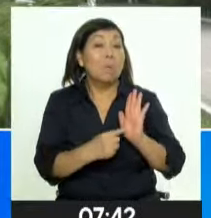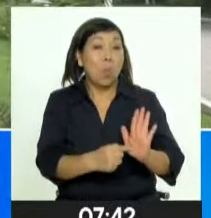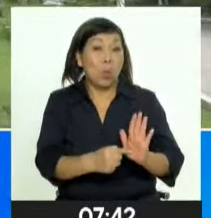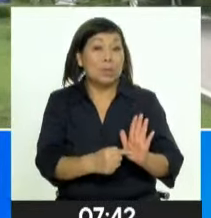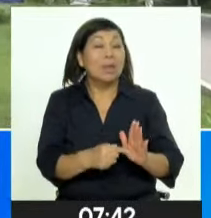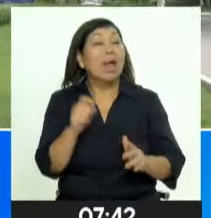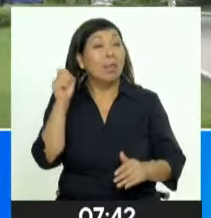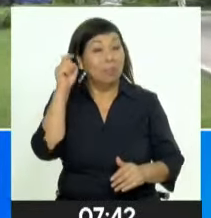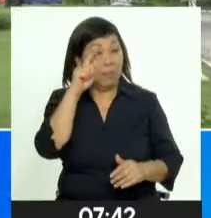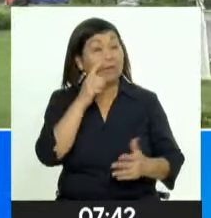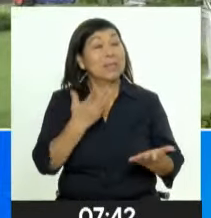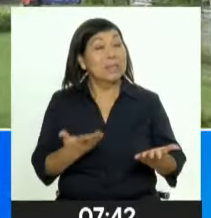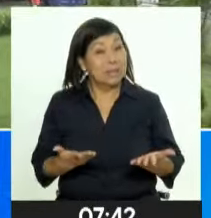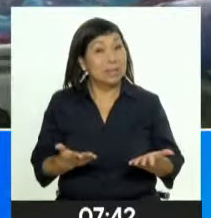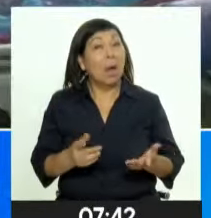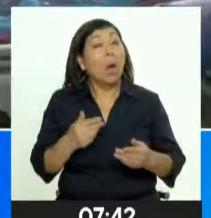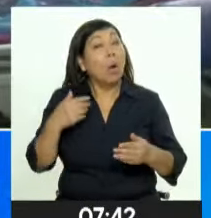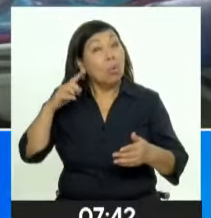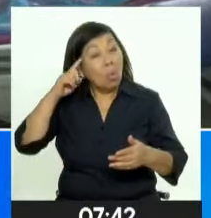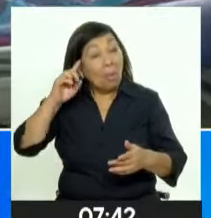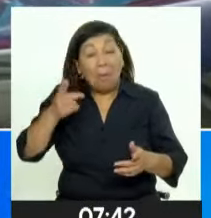bien complicado que le puede llevar a la muerte?